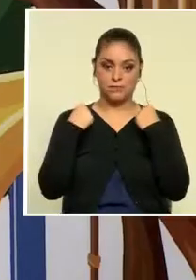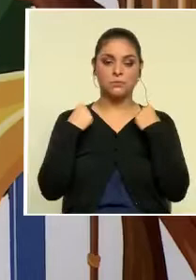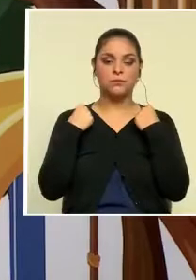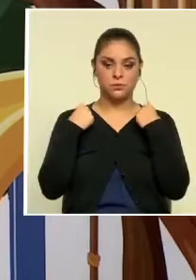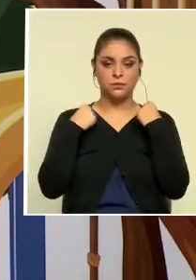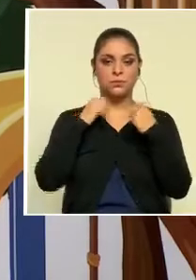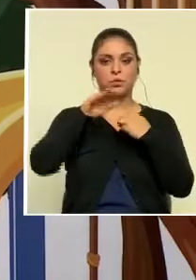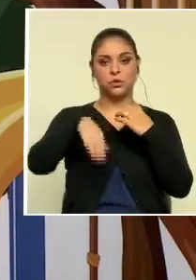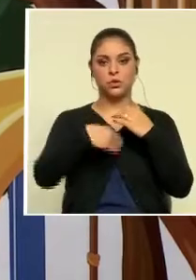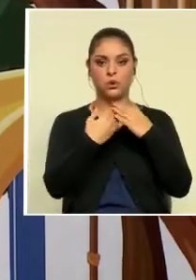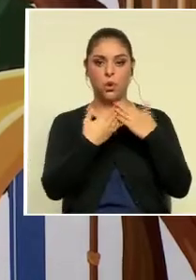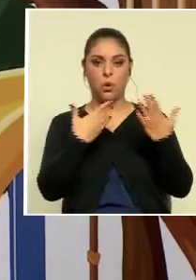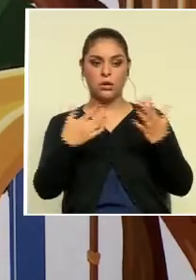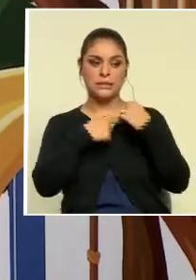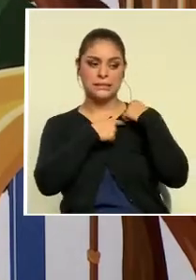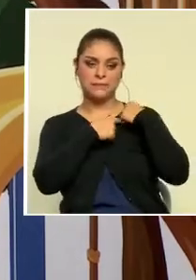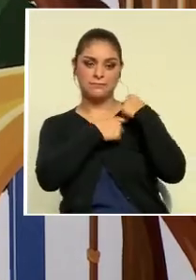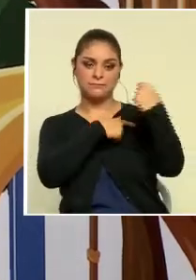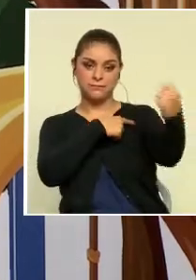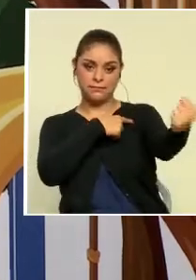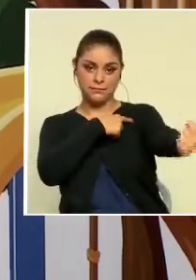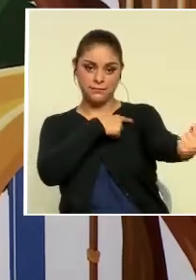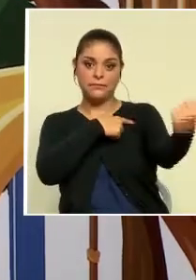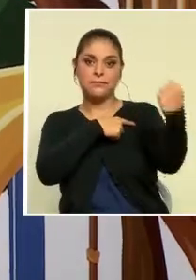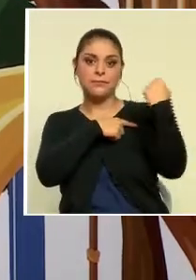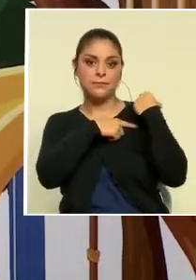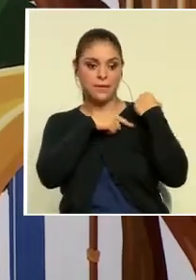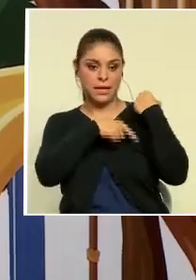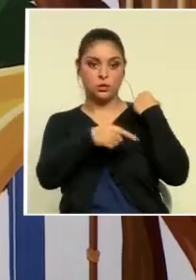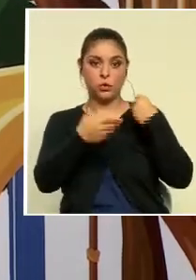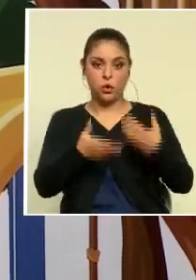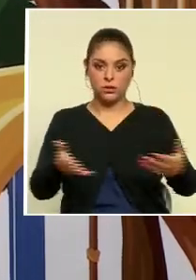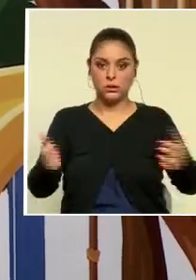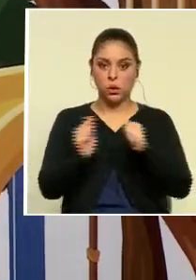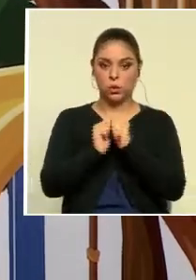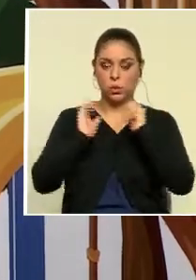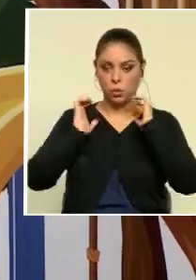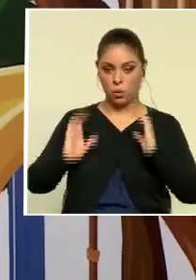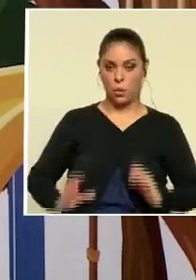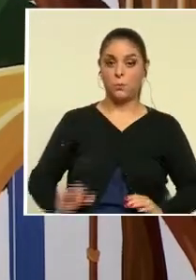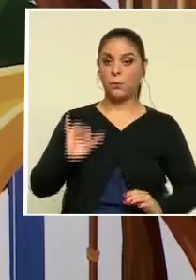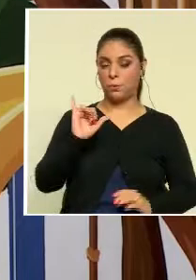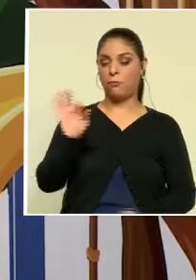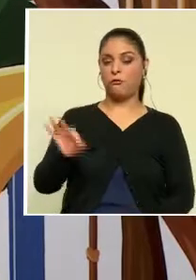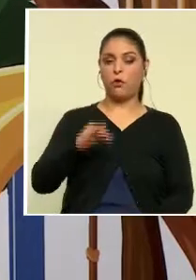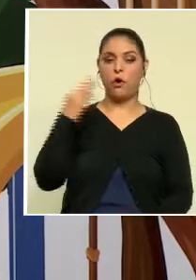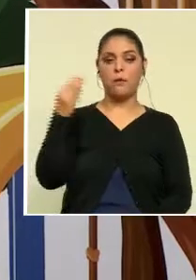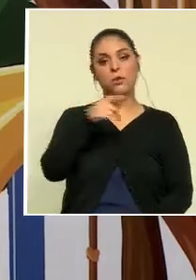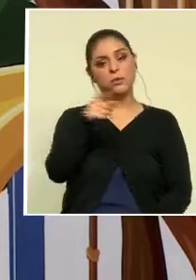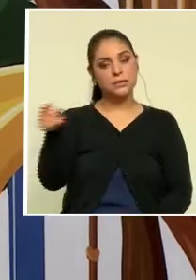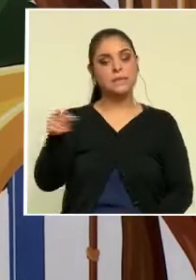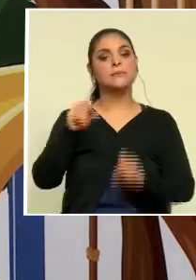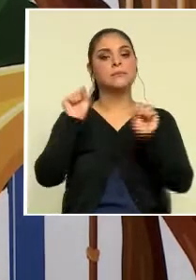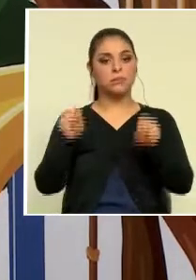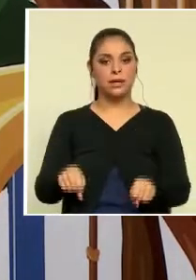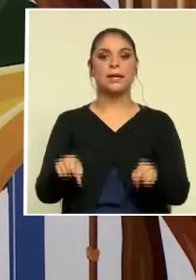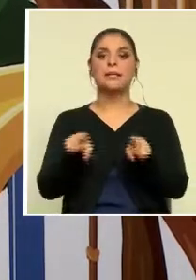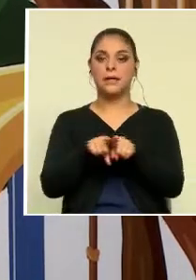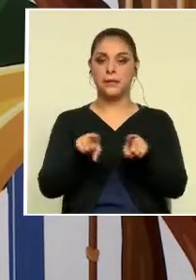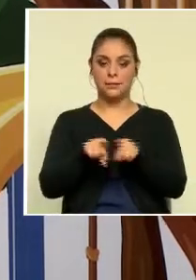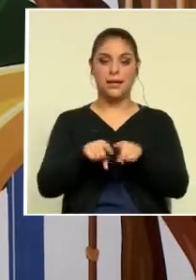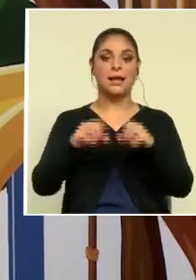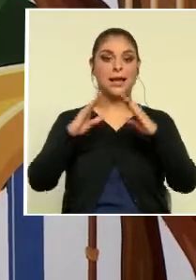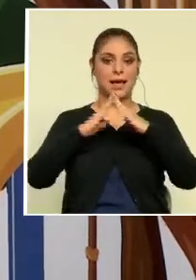todas esas cosas lo hicimos con nuestro cuerpo entonces esta es una forma niños y niñas que ustedes también pueden hacer en casa y bueno